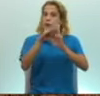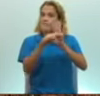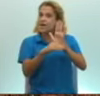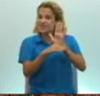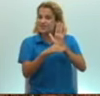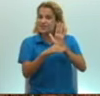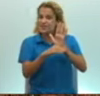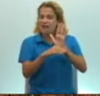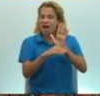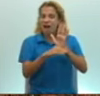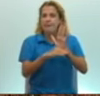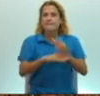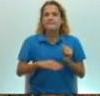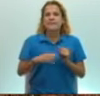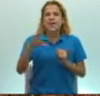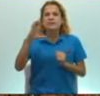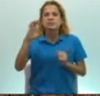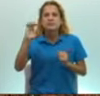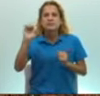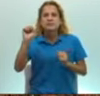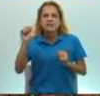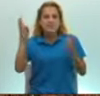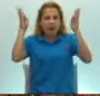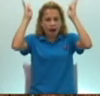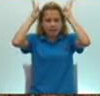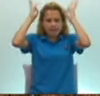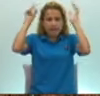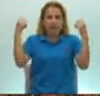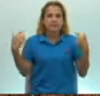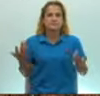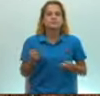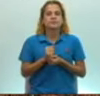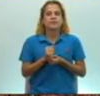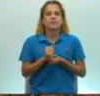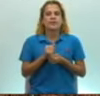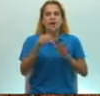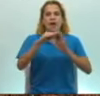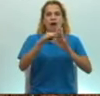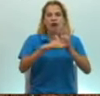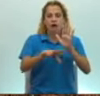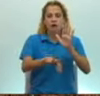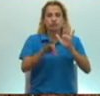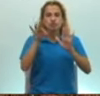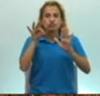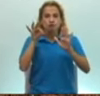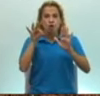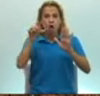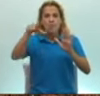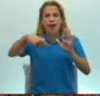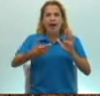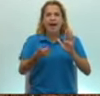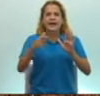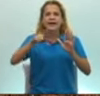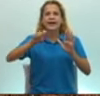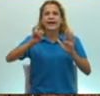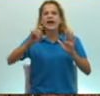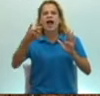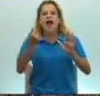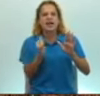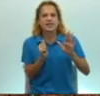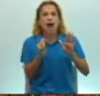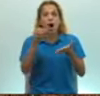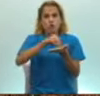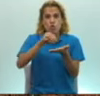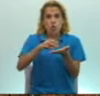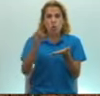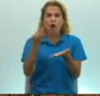las medidas tomadas por Julio César. Recuerden que Julio César fue cónsul, que entre las cosas fundamentales que desarrollan fue que toma la Galia. Nosotros a veces vemos